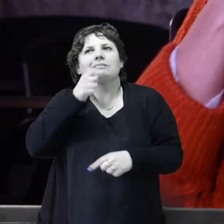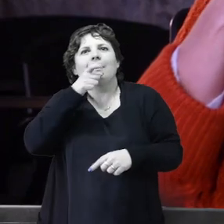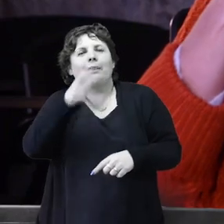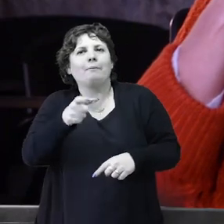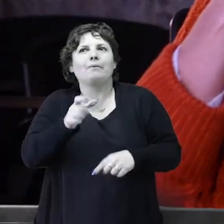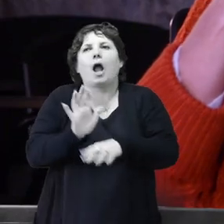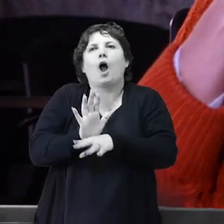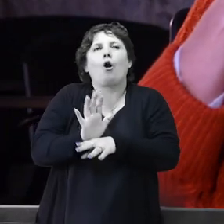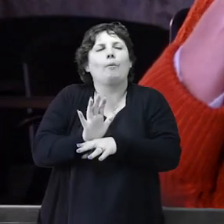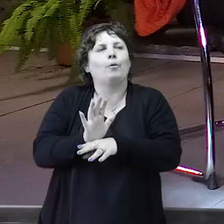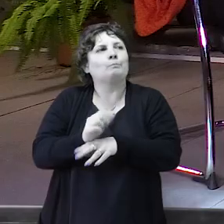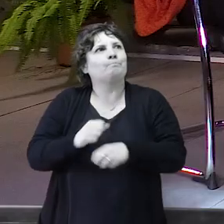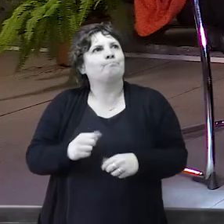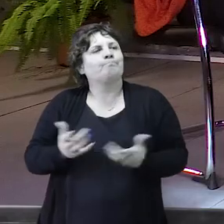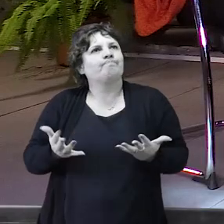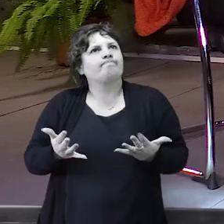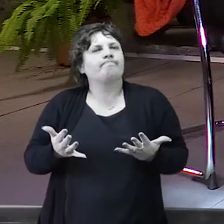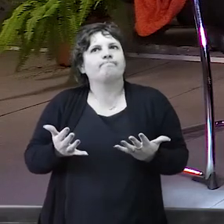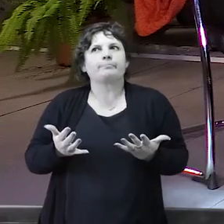sin que esto tenga